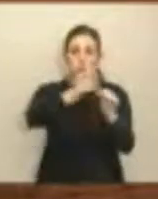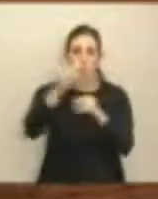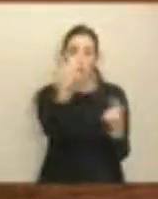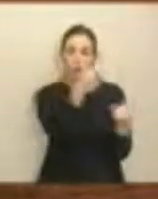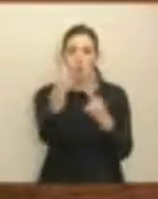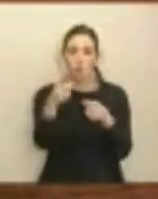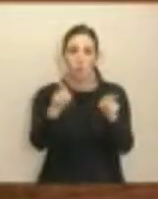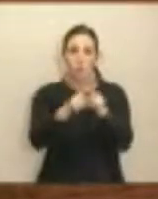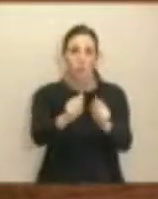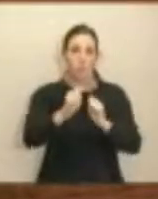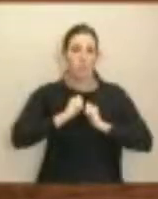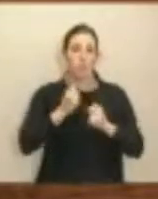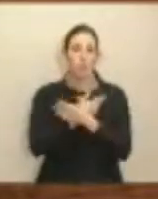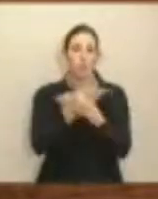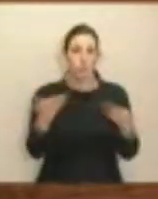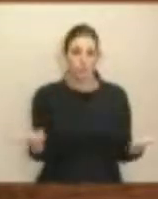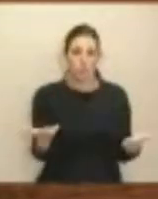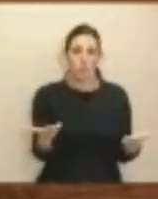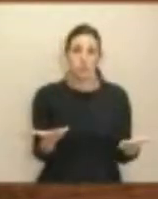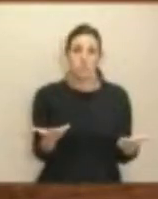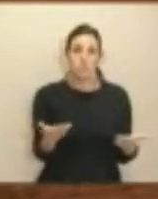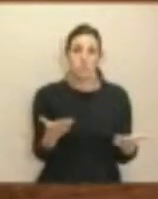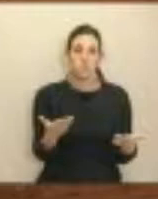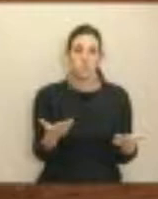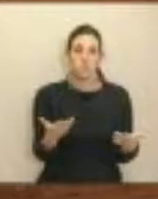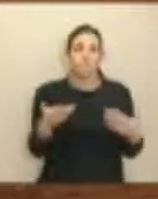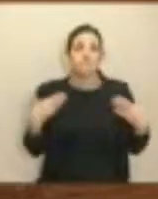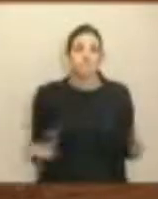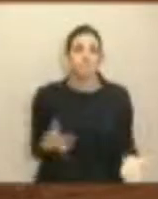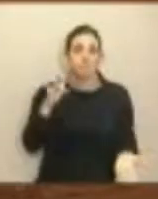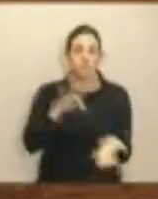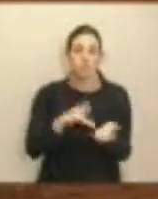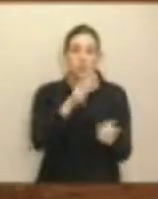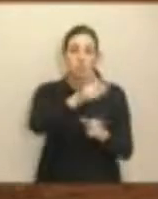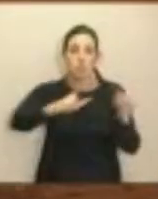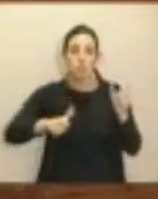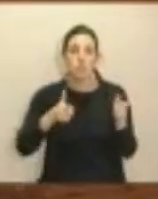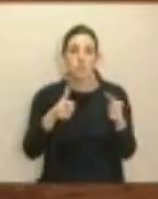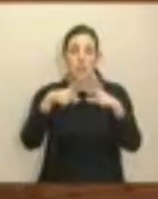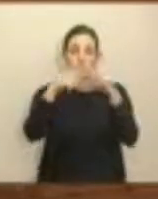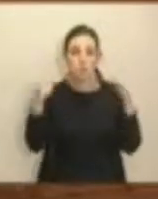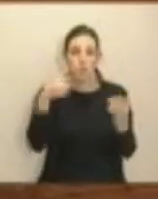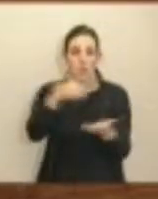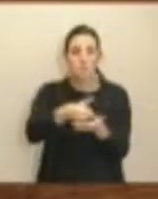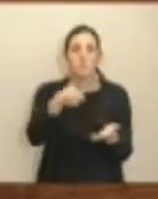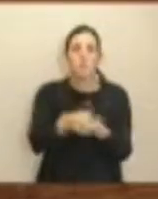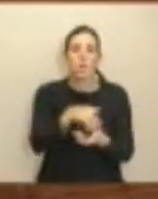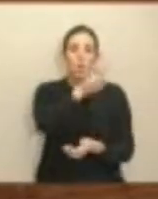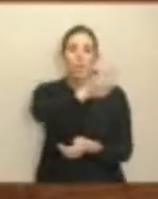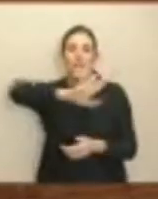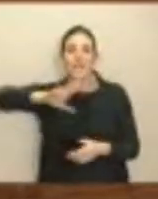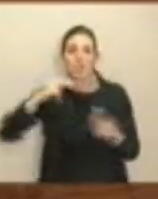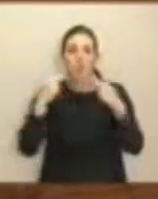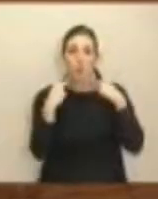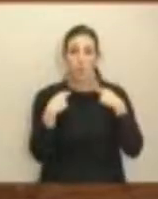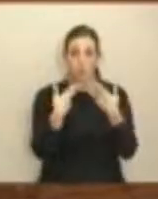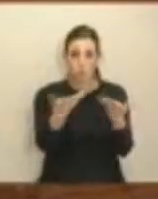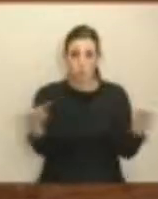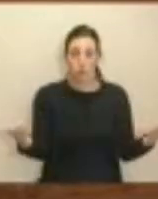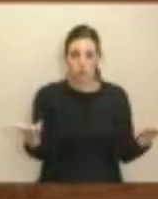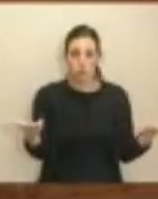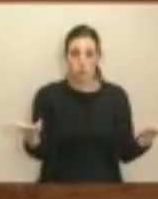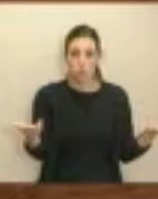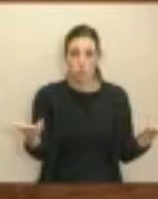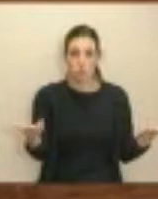otorguen su confianza, y cuando los asturianos piden a estos 45 diputados que lleguen a